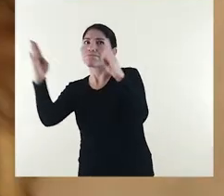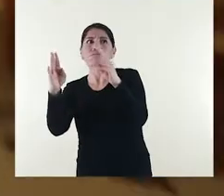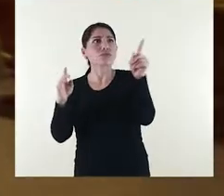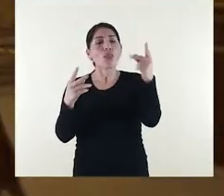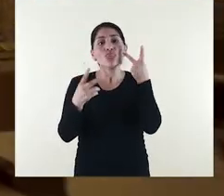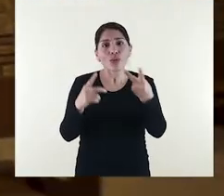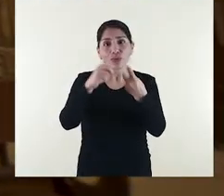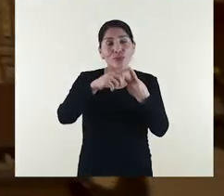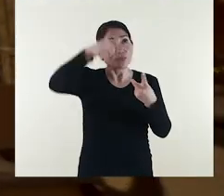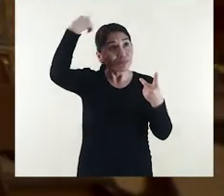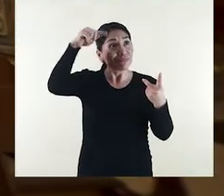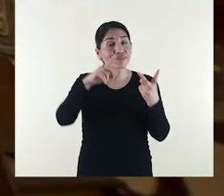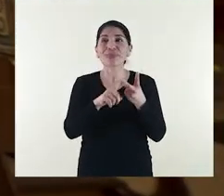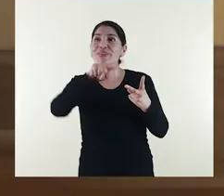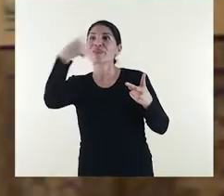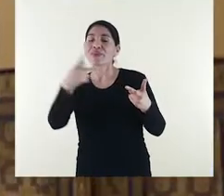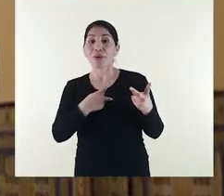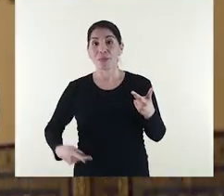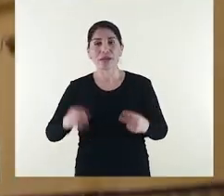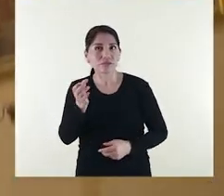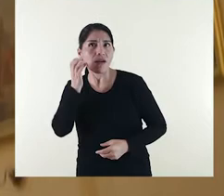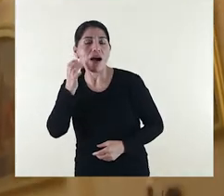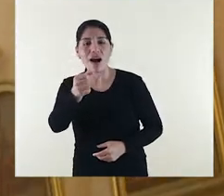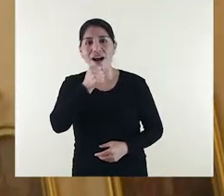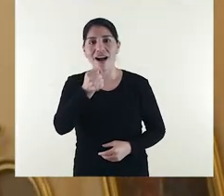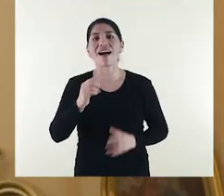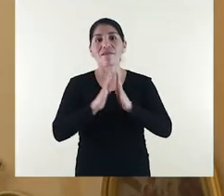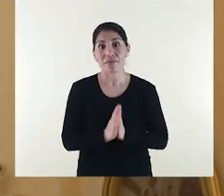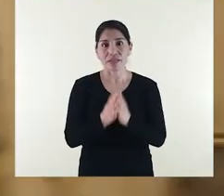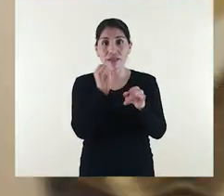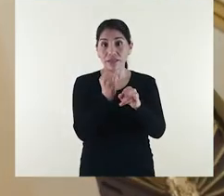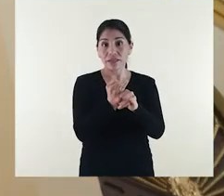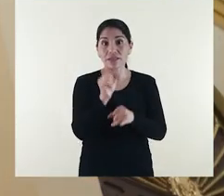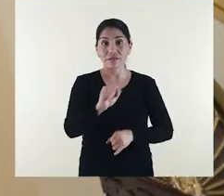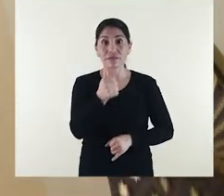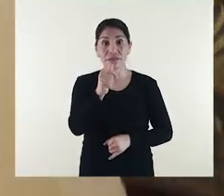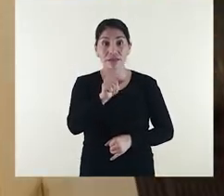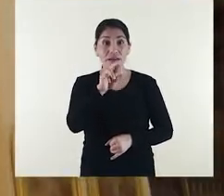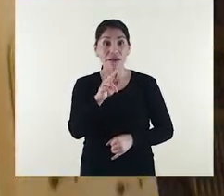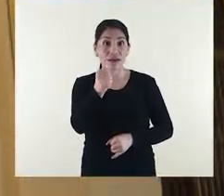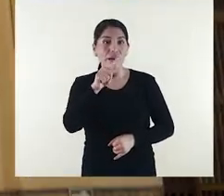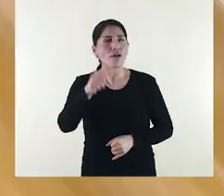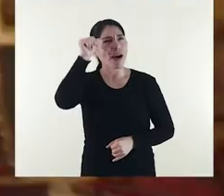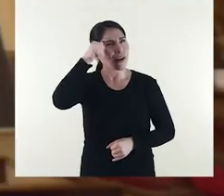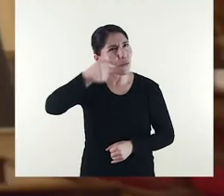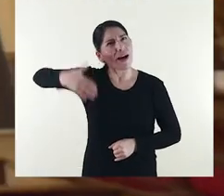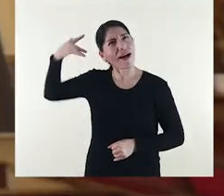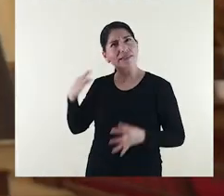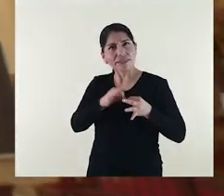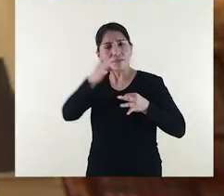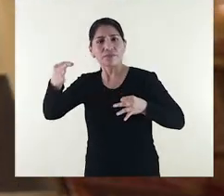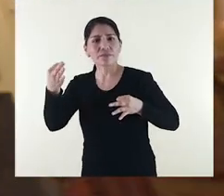son estos dos balcones con celosías, uno para el arzobispo y otro para el virrey, y desde donde podía oír misa.